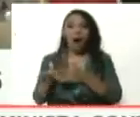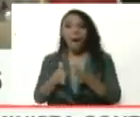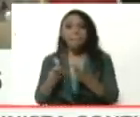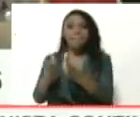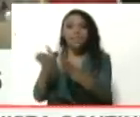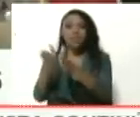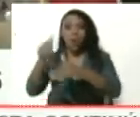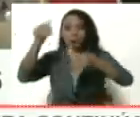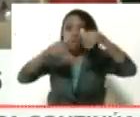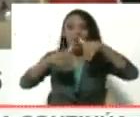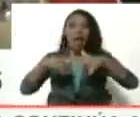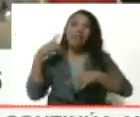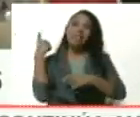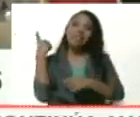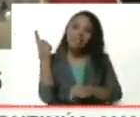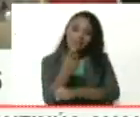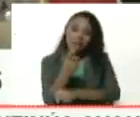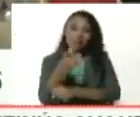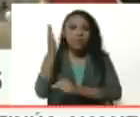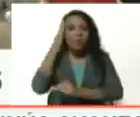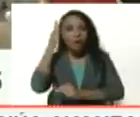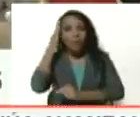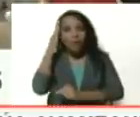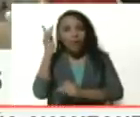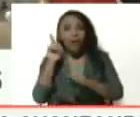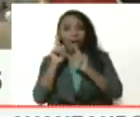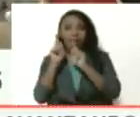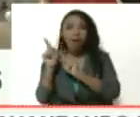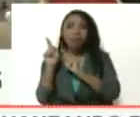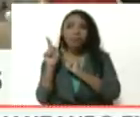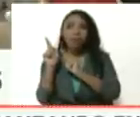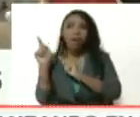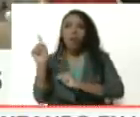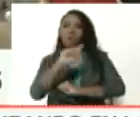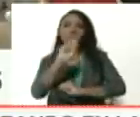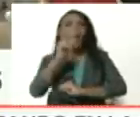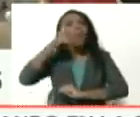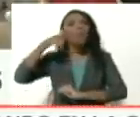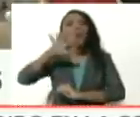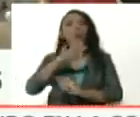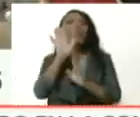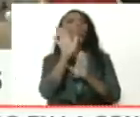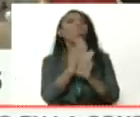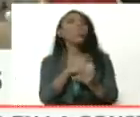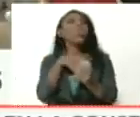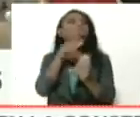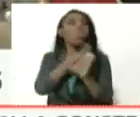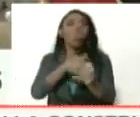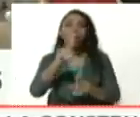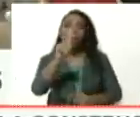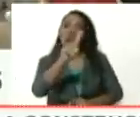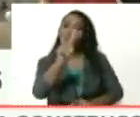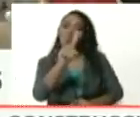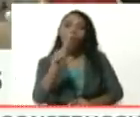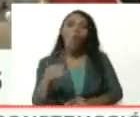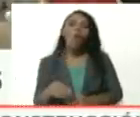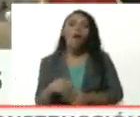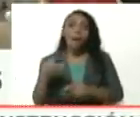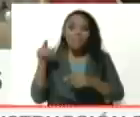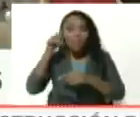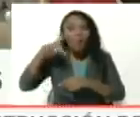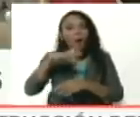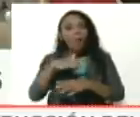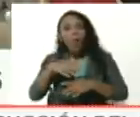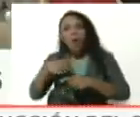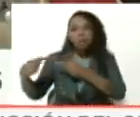electoral tienen que saber que este no es un pueblo manso, este es un pueblo aguerrido